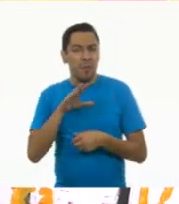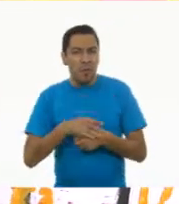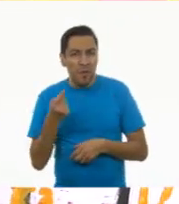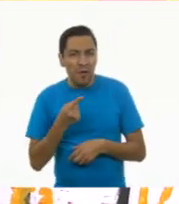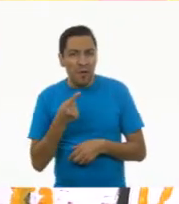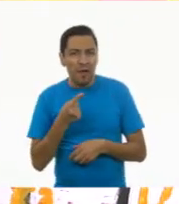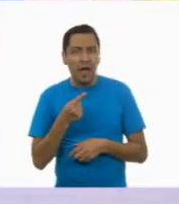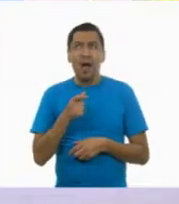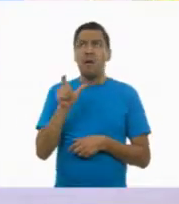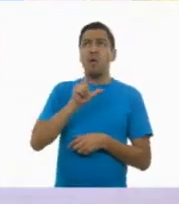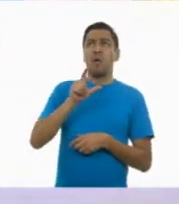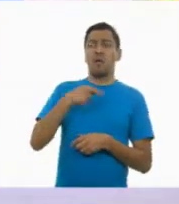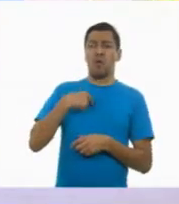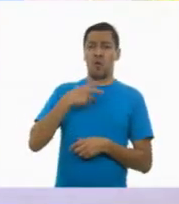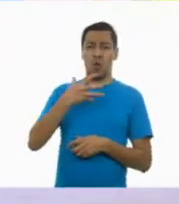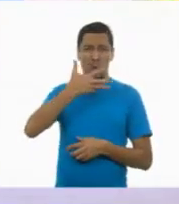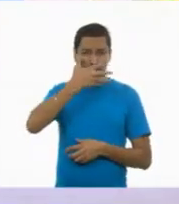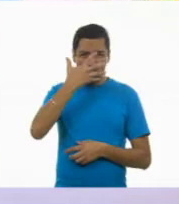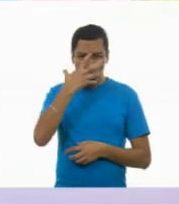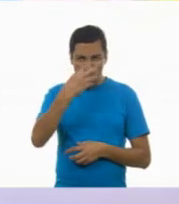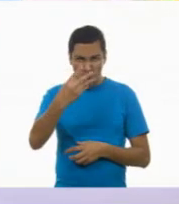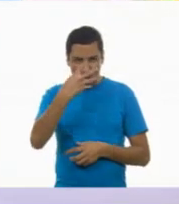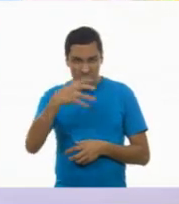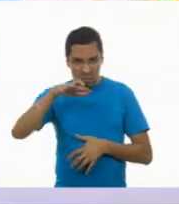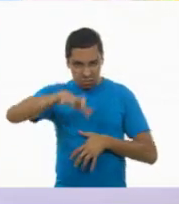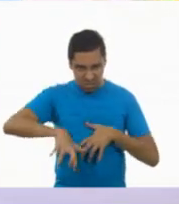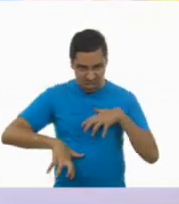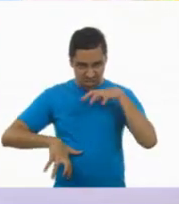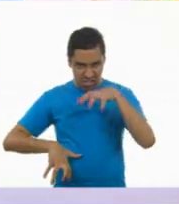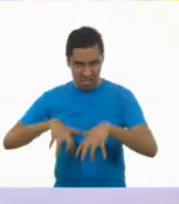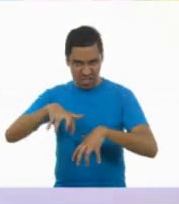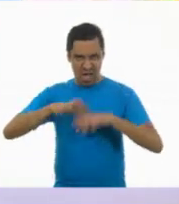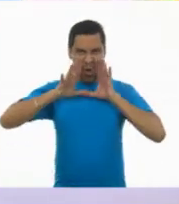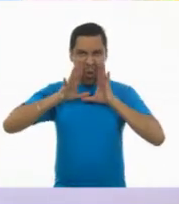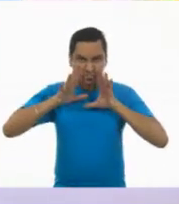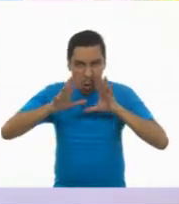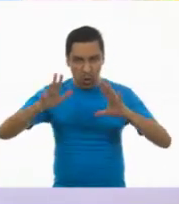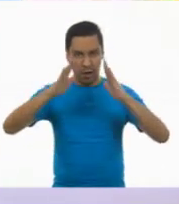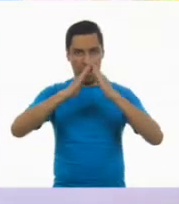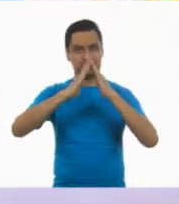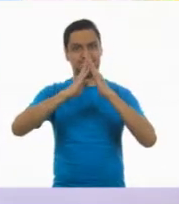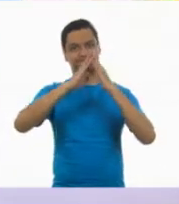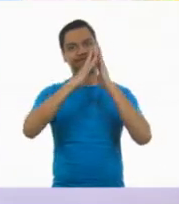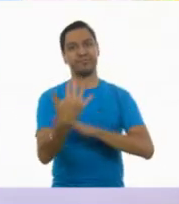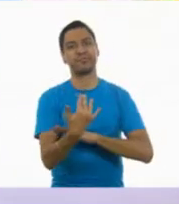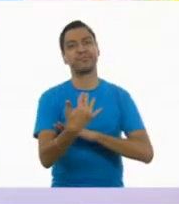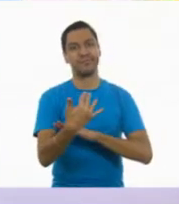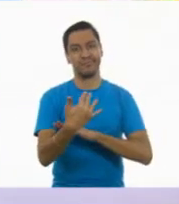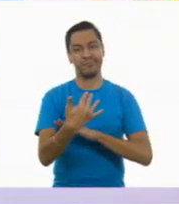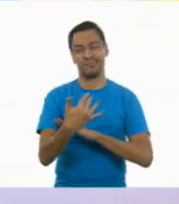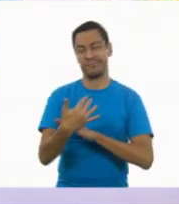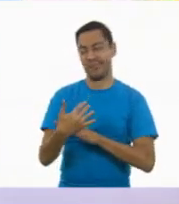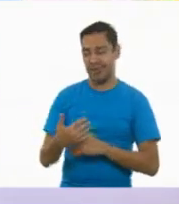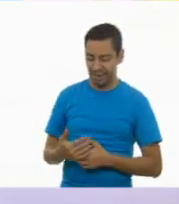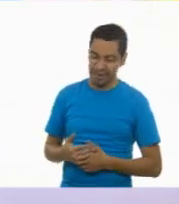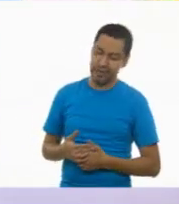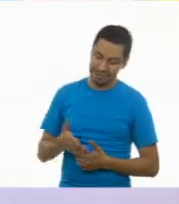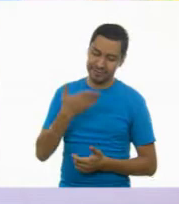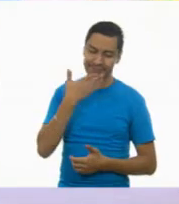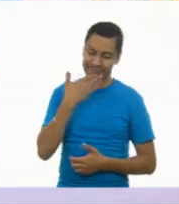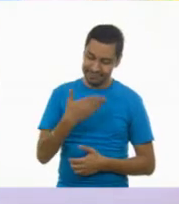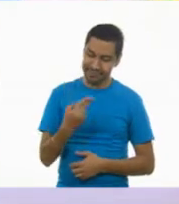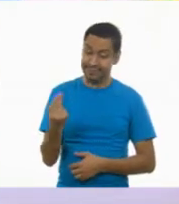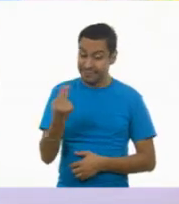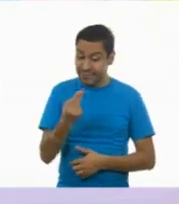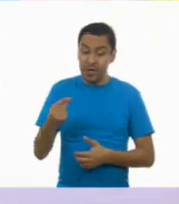cuando apareció el lobo y ahí tiró las casas. Bueno, es que hay que tomar muy